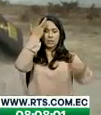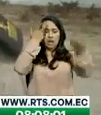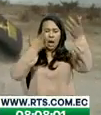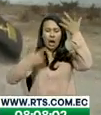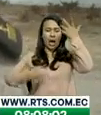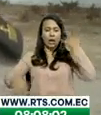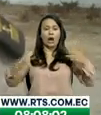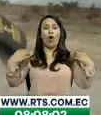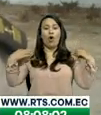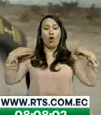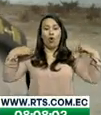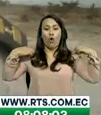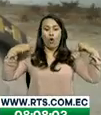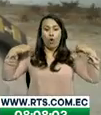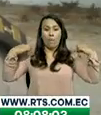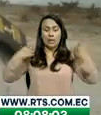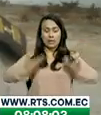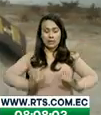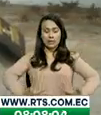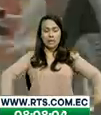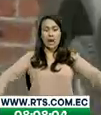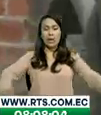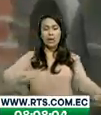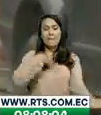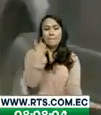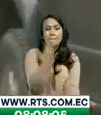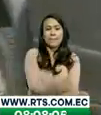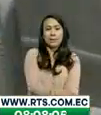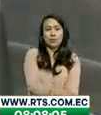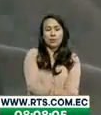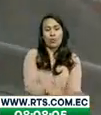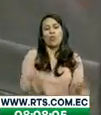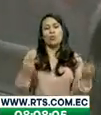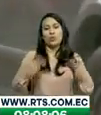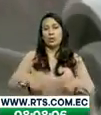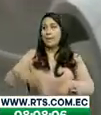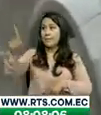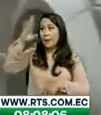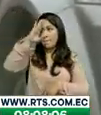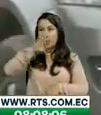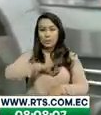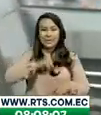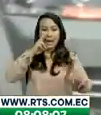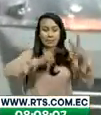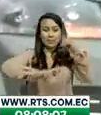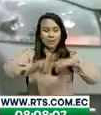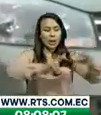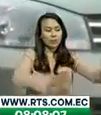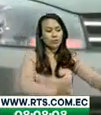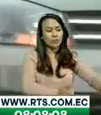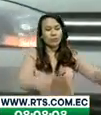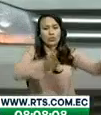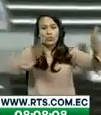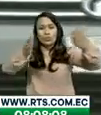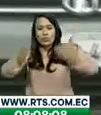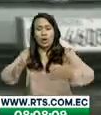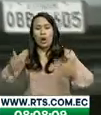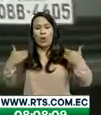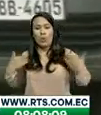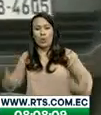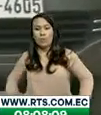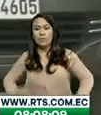su vestimenta, en su ropa como en el piso. Agentes de la DINASED realizaron el levantamiento del cadáver que fue trasladado hasta el